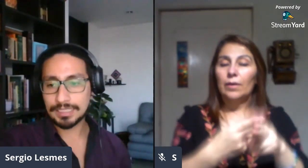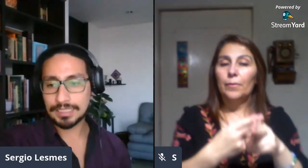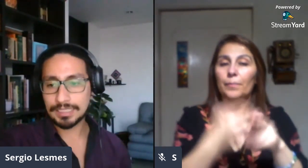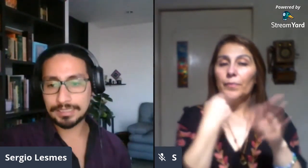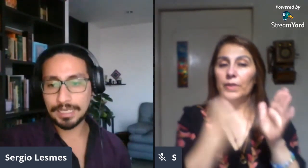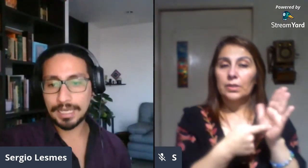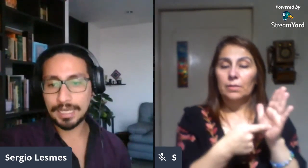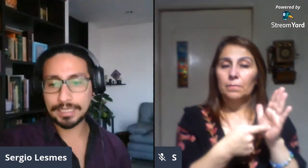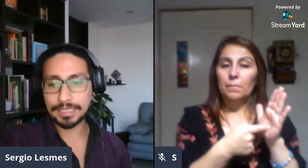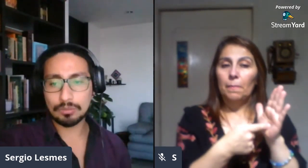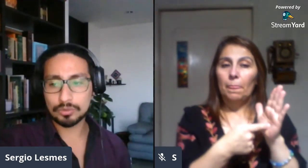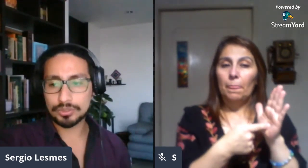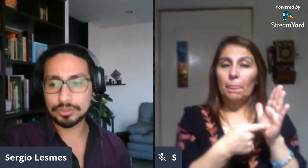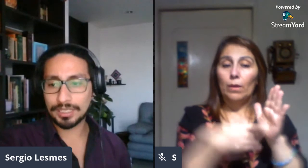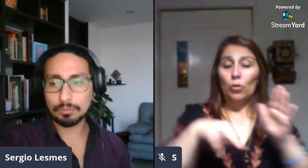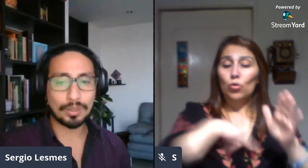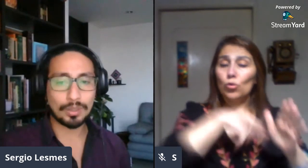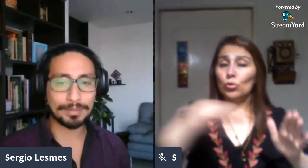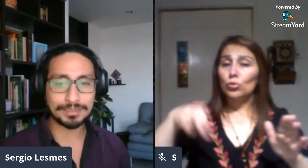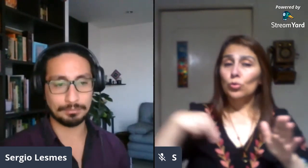la idea de que somos seres